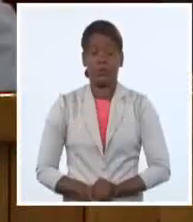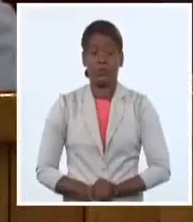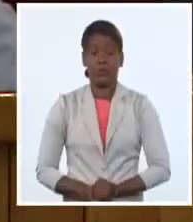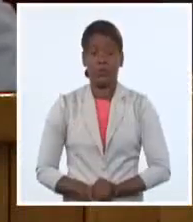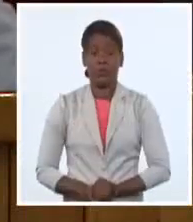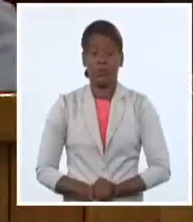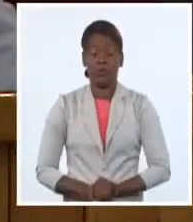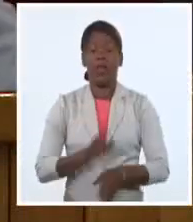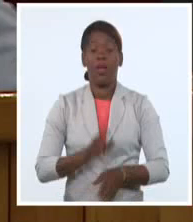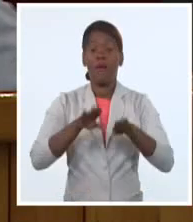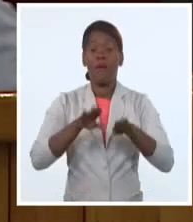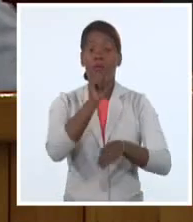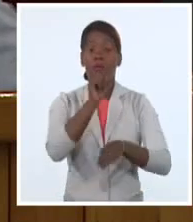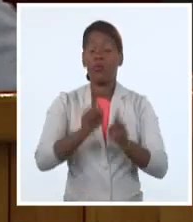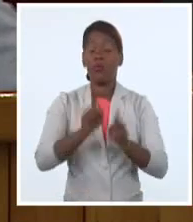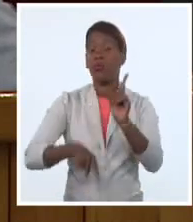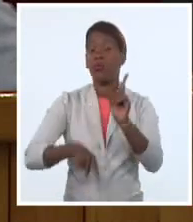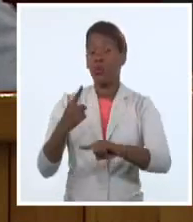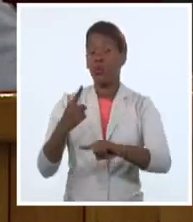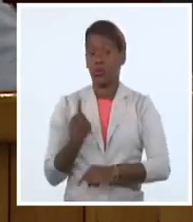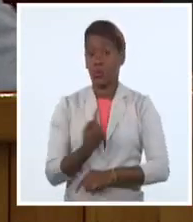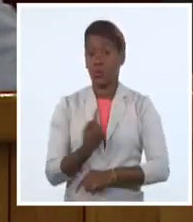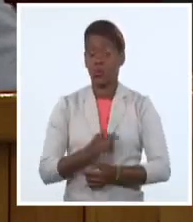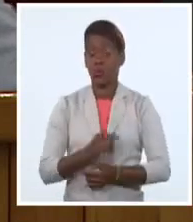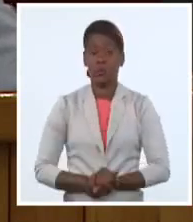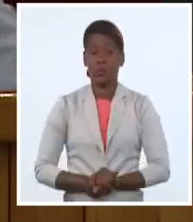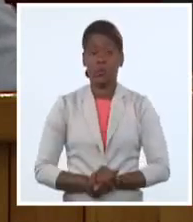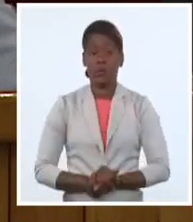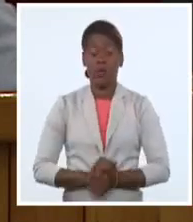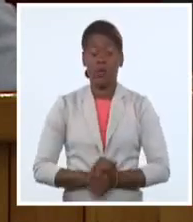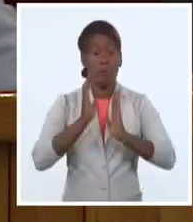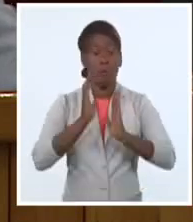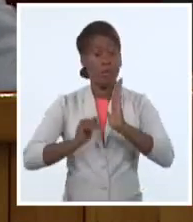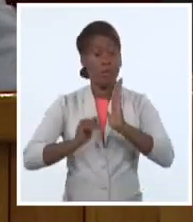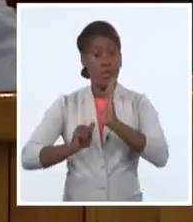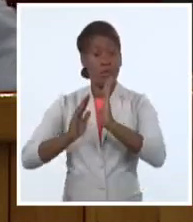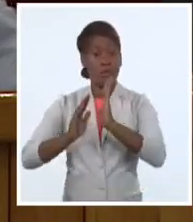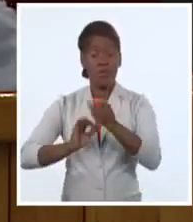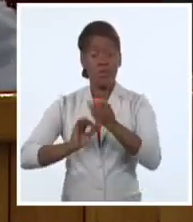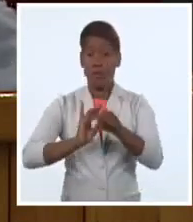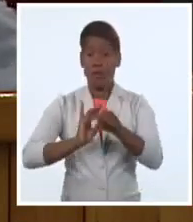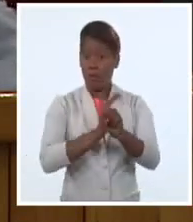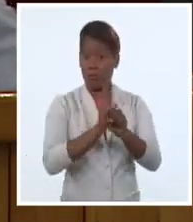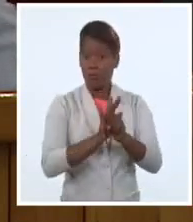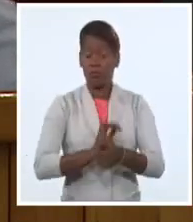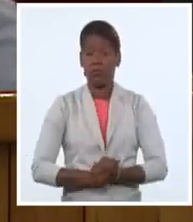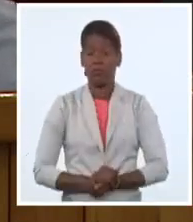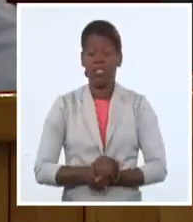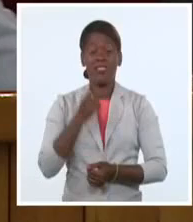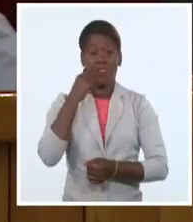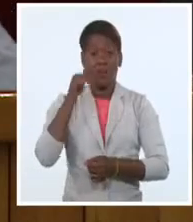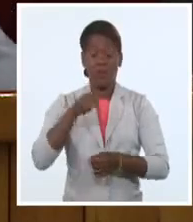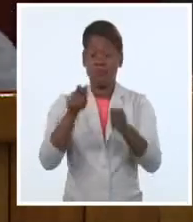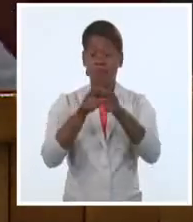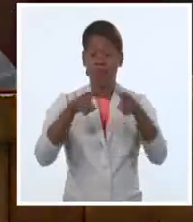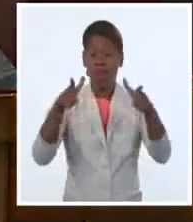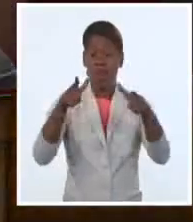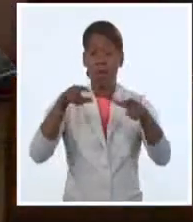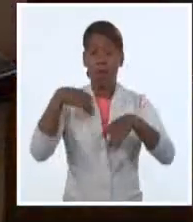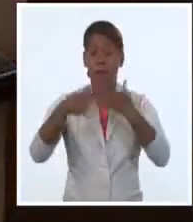adversario. Justo en los meses en que escaló la pandemia en el país, se hicieron frecuentes los cortes de electricidad y se